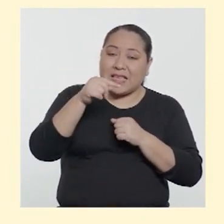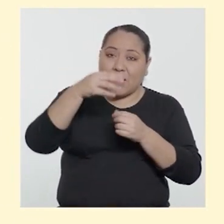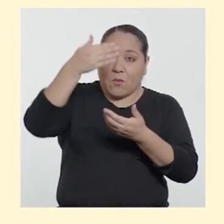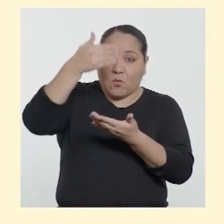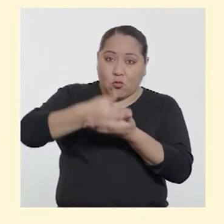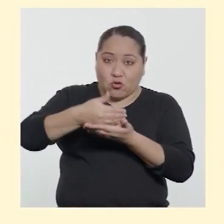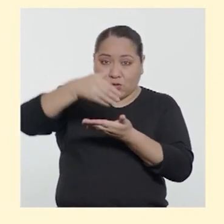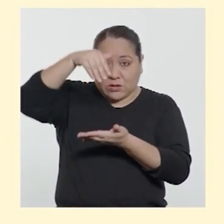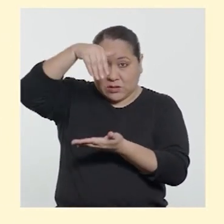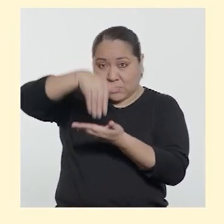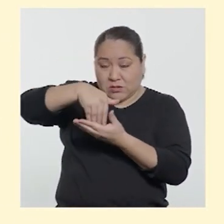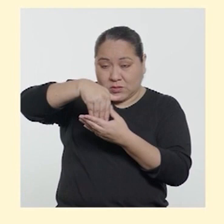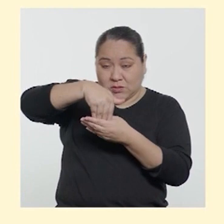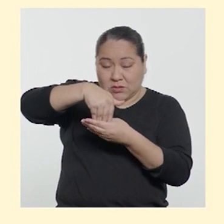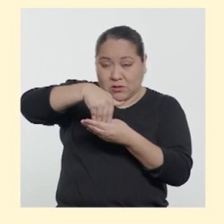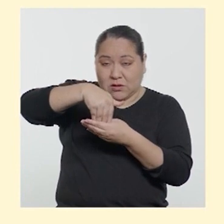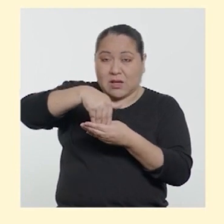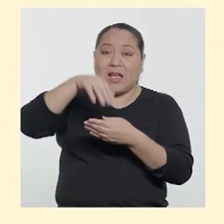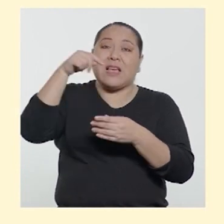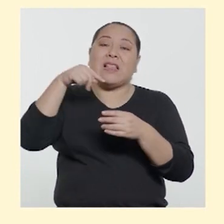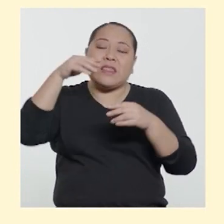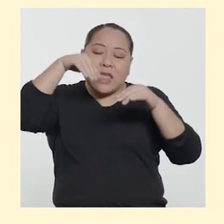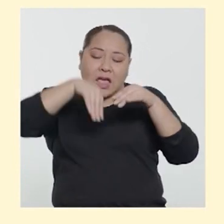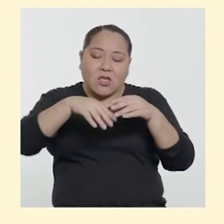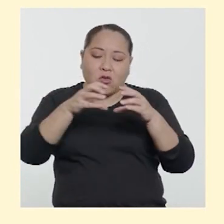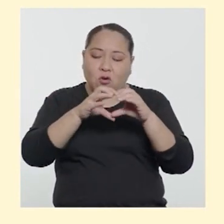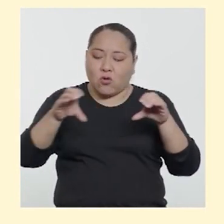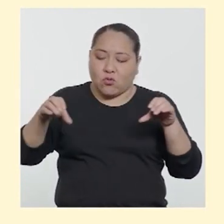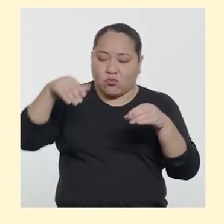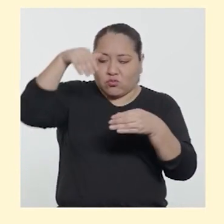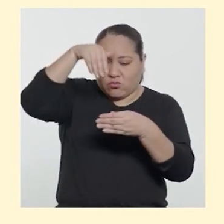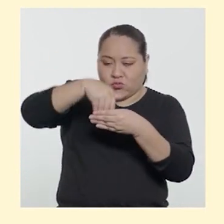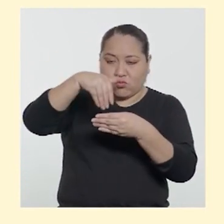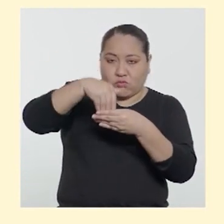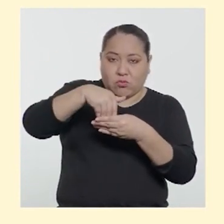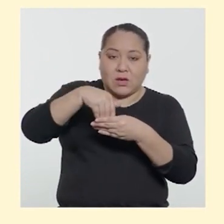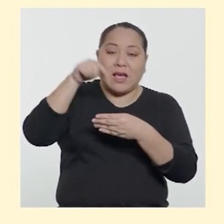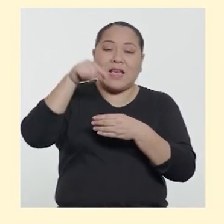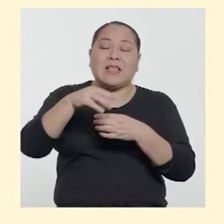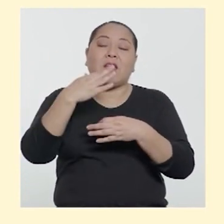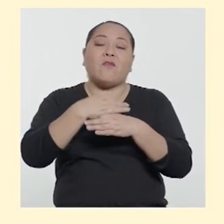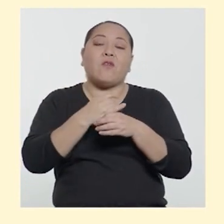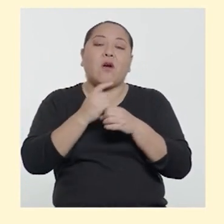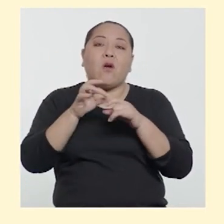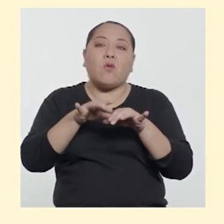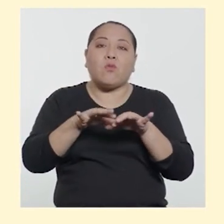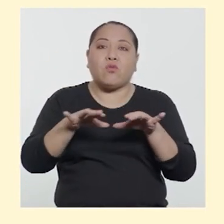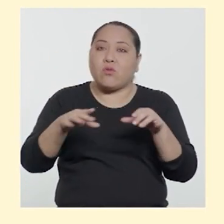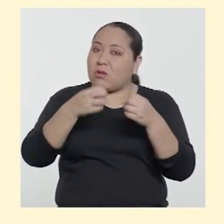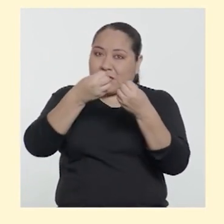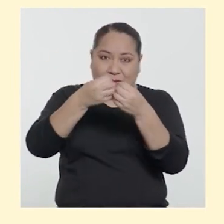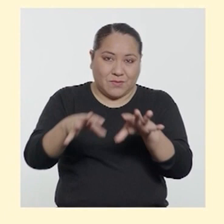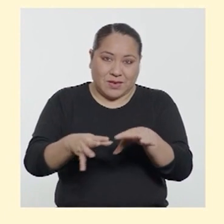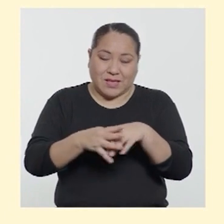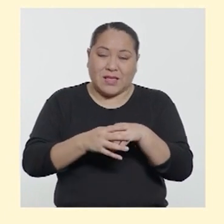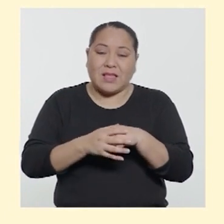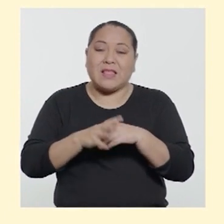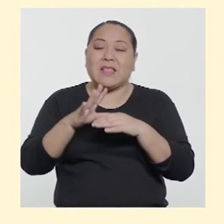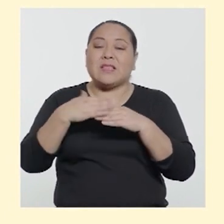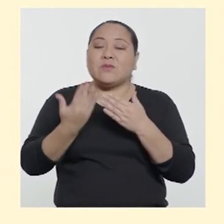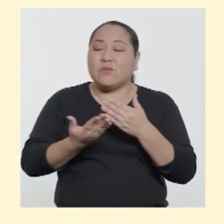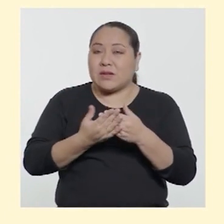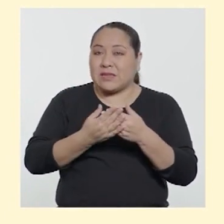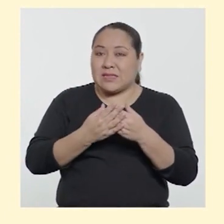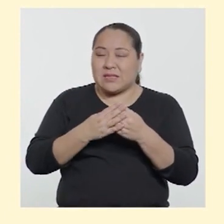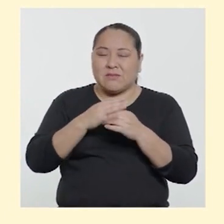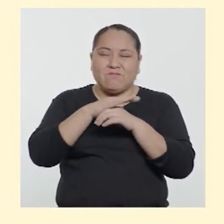Allí puse el celular, es decir, dentro del tubo. De esta forma, el sonido no se pierde.